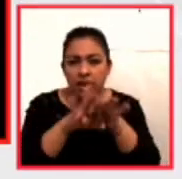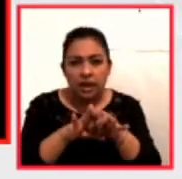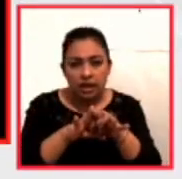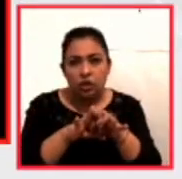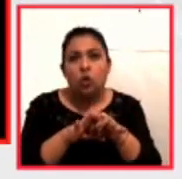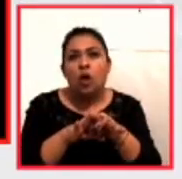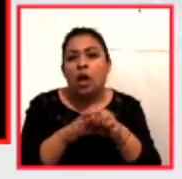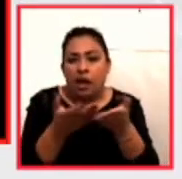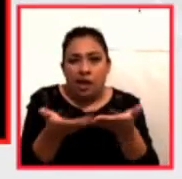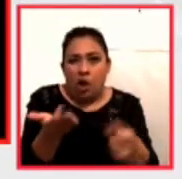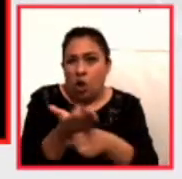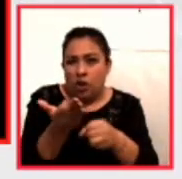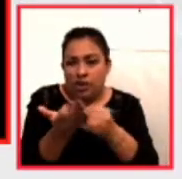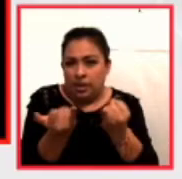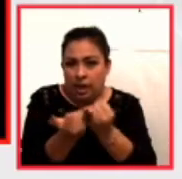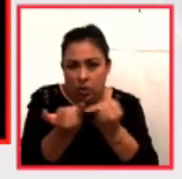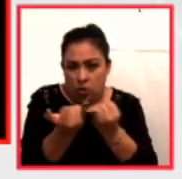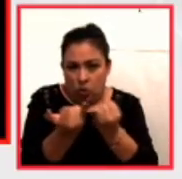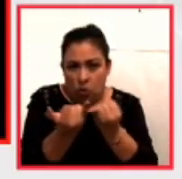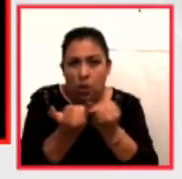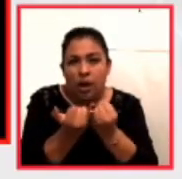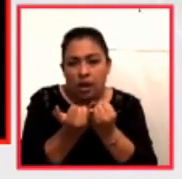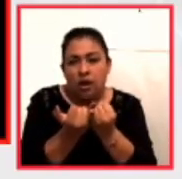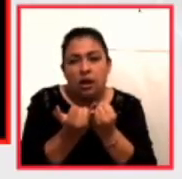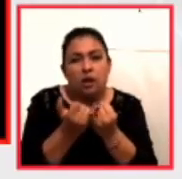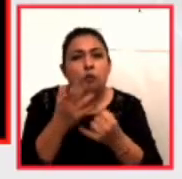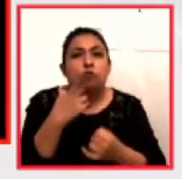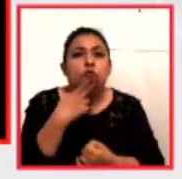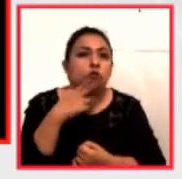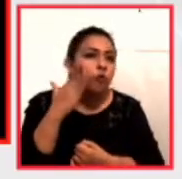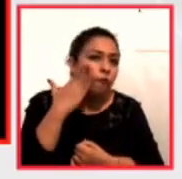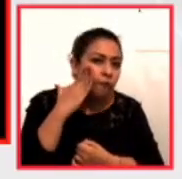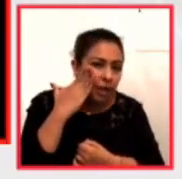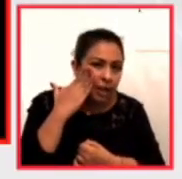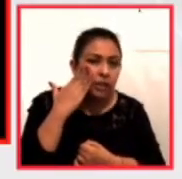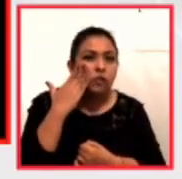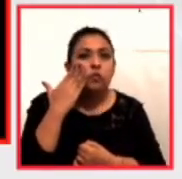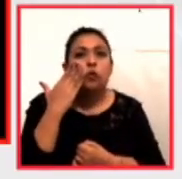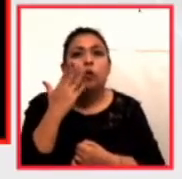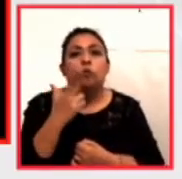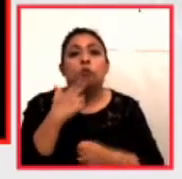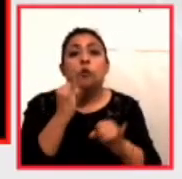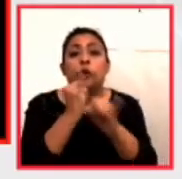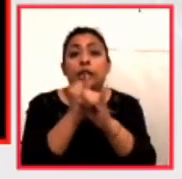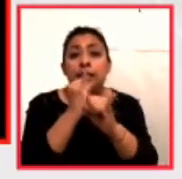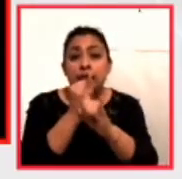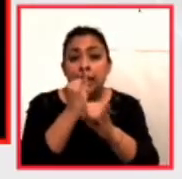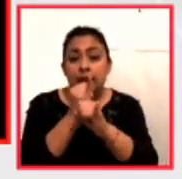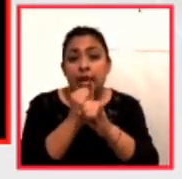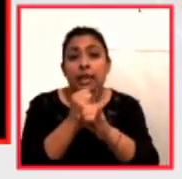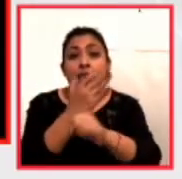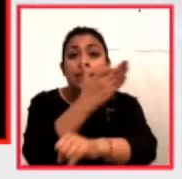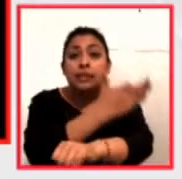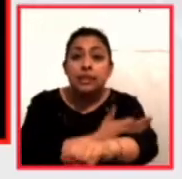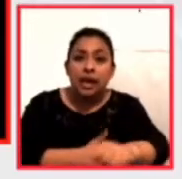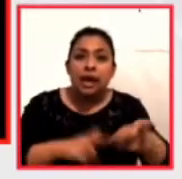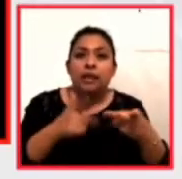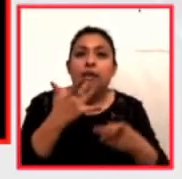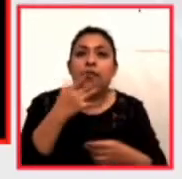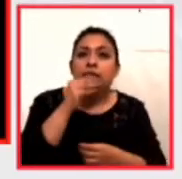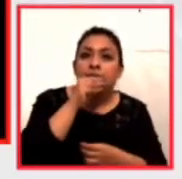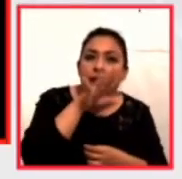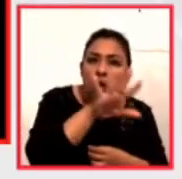en estos momentos del mundo, vía Facebook o vía, pues, Internet, una tarde entre dragones y